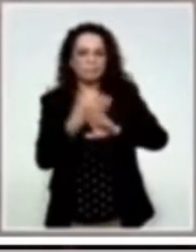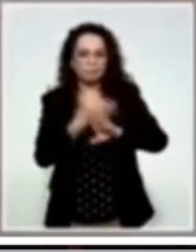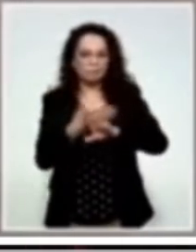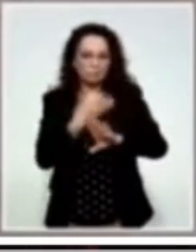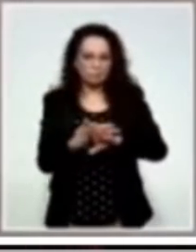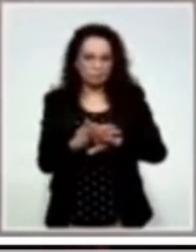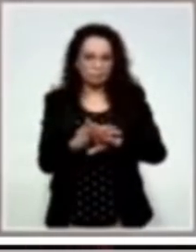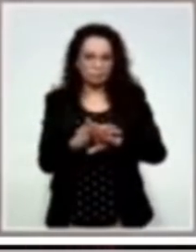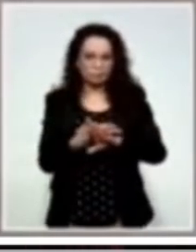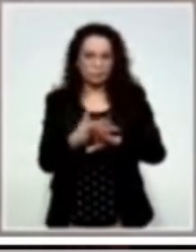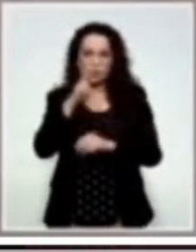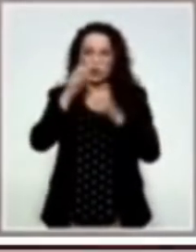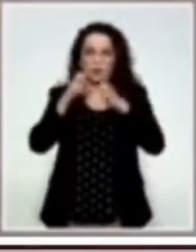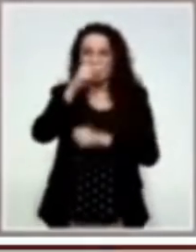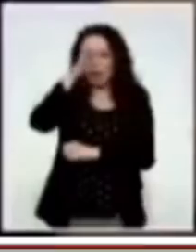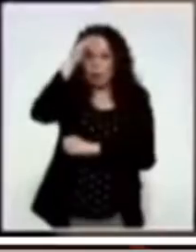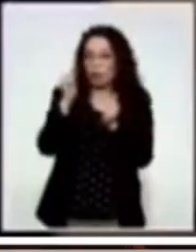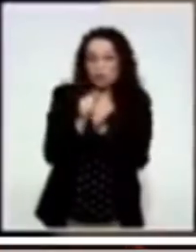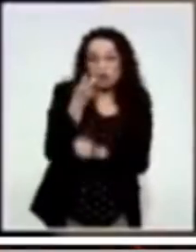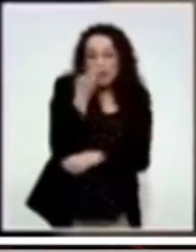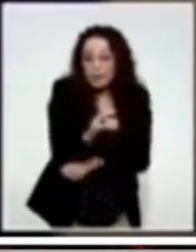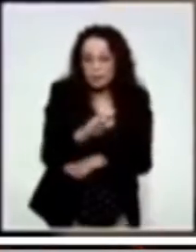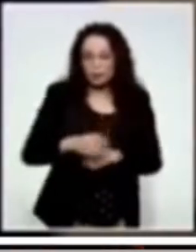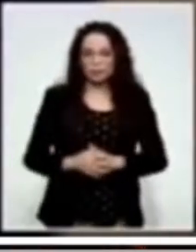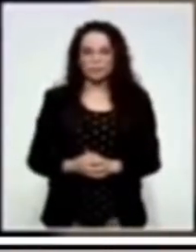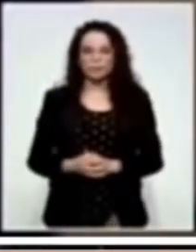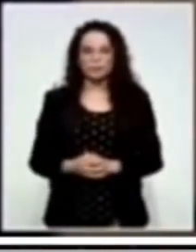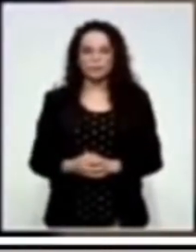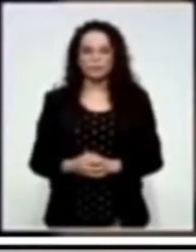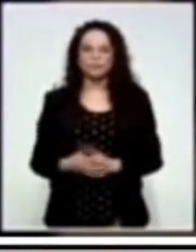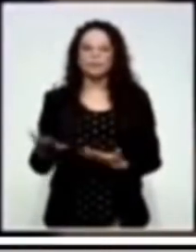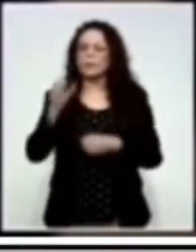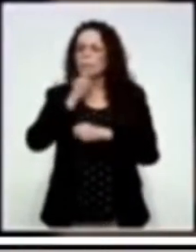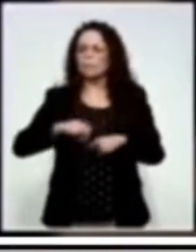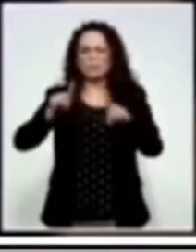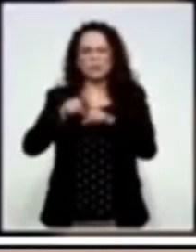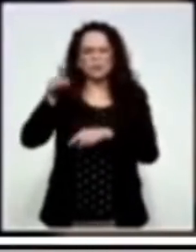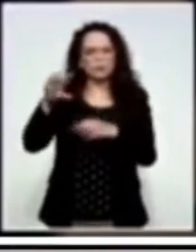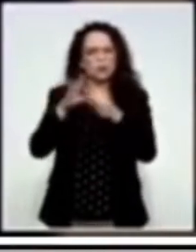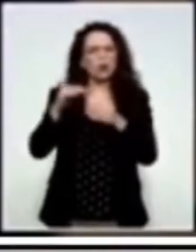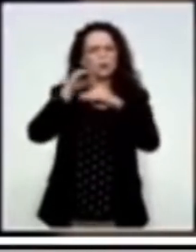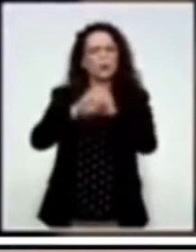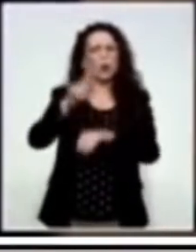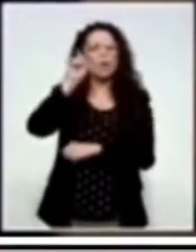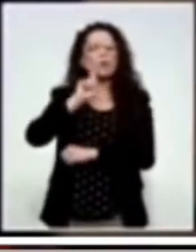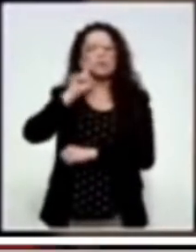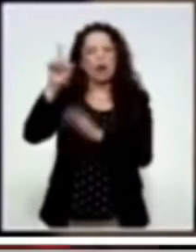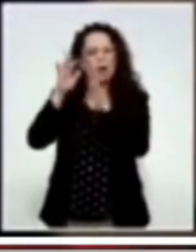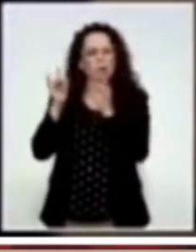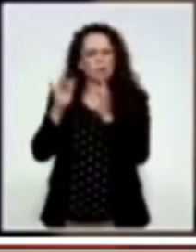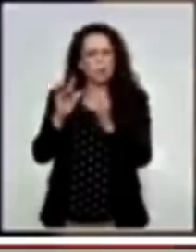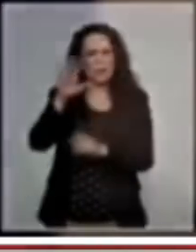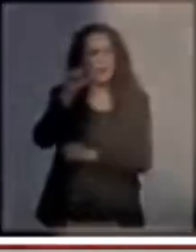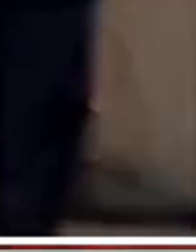manera. En esta presentación también habló del caso Cassés, cuando le preguntaron sobre los